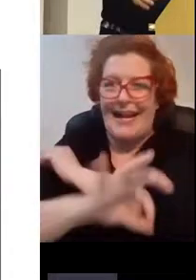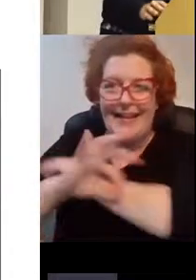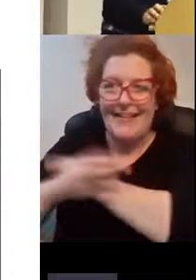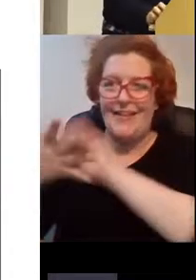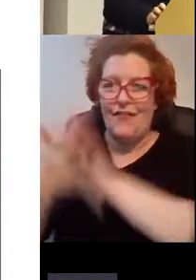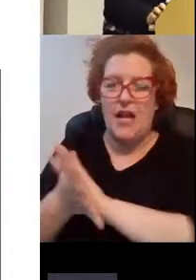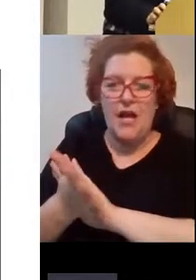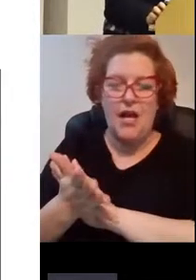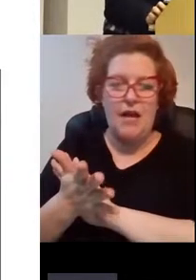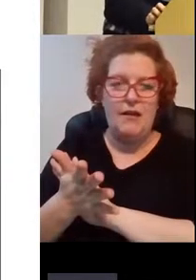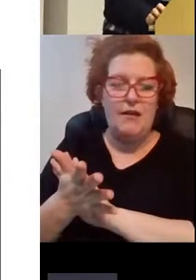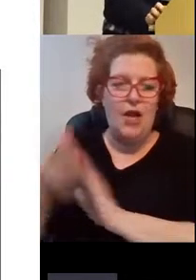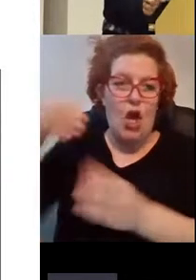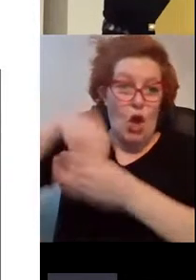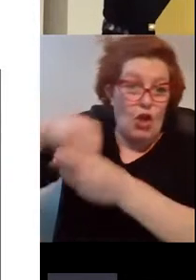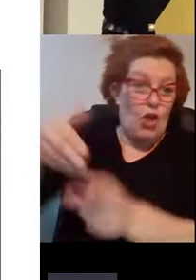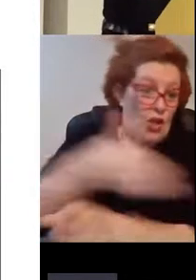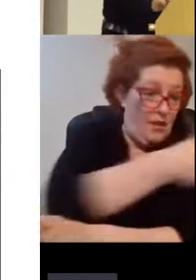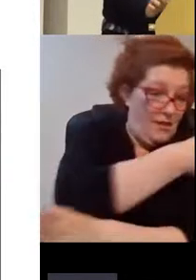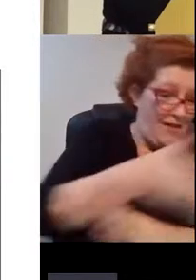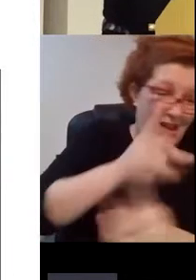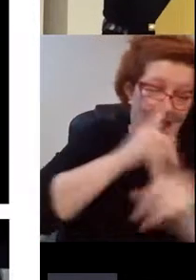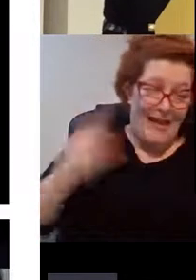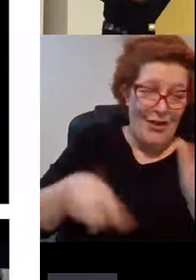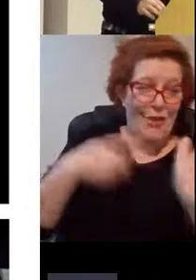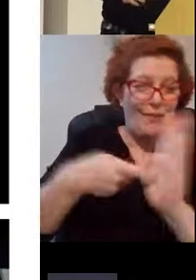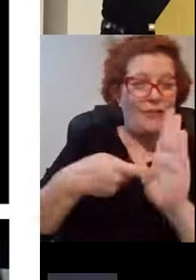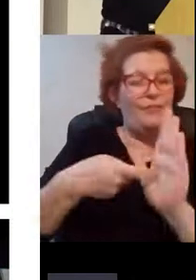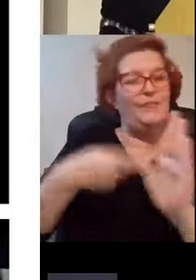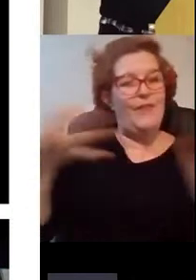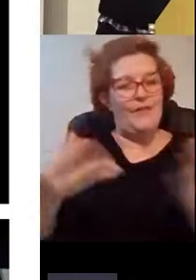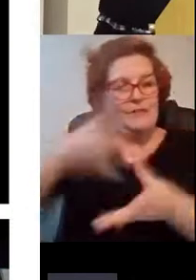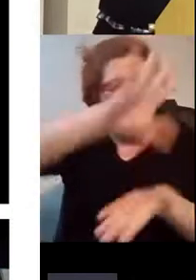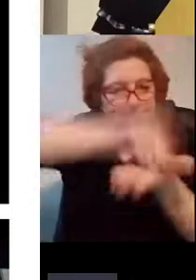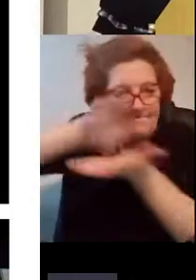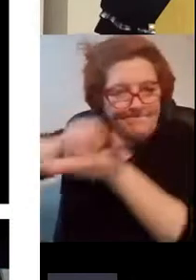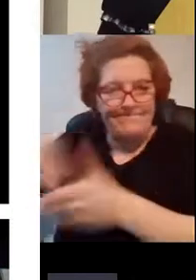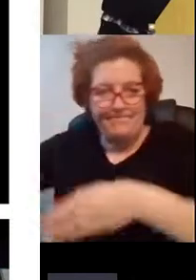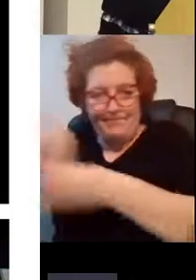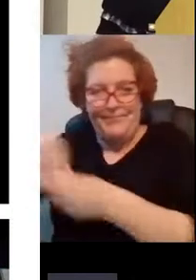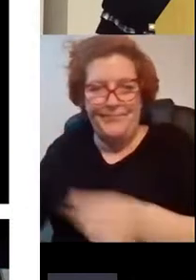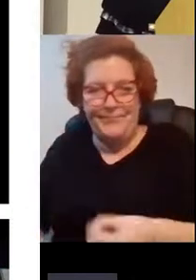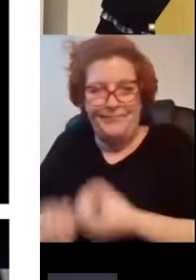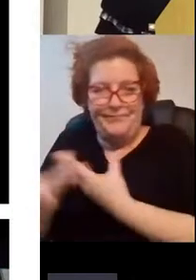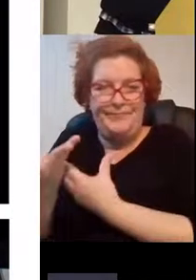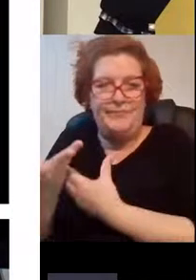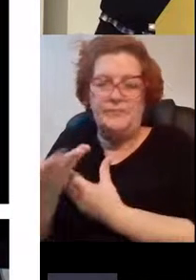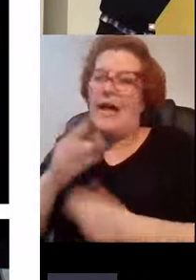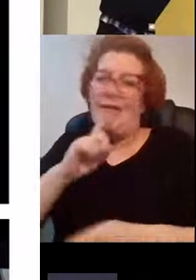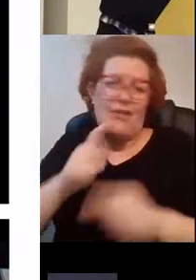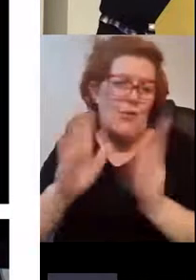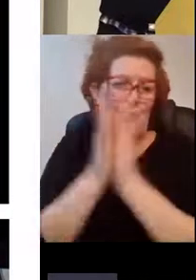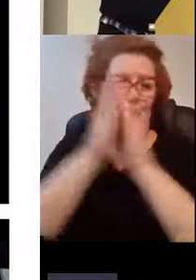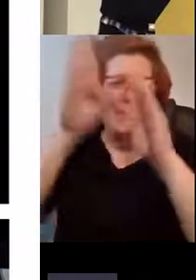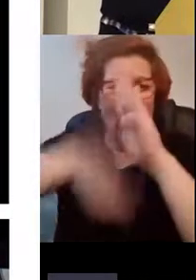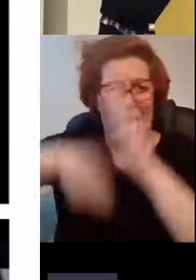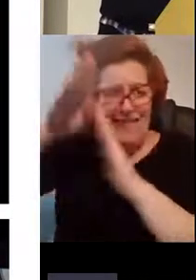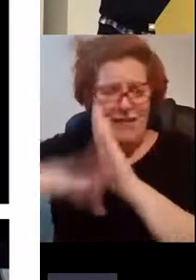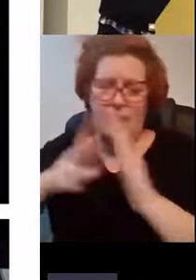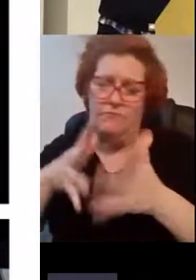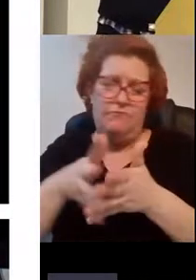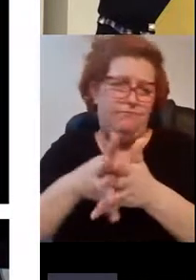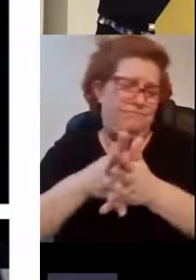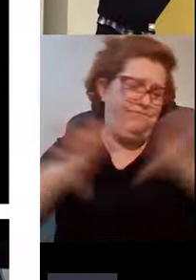integrar contenidos de todo el año. Y ya finalmente, como bibliografía es abundantísima, es decir, hay un montón